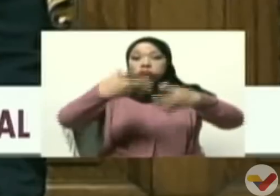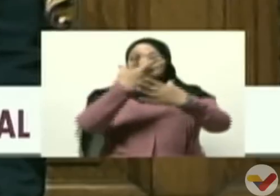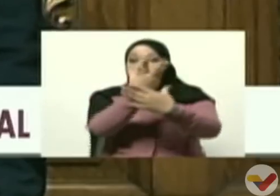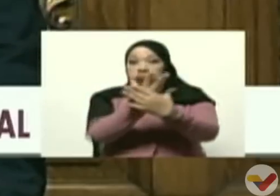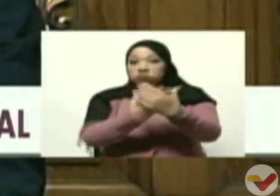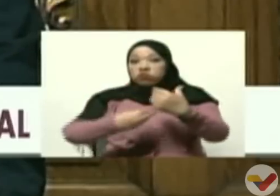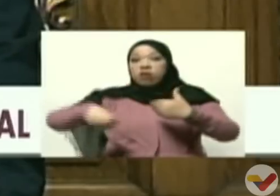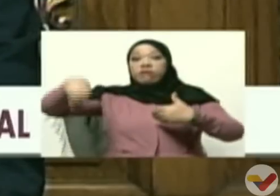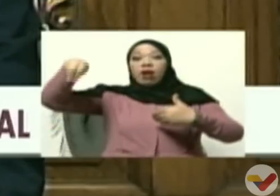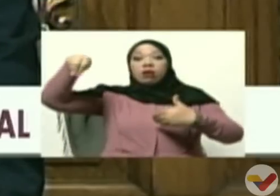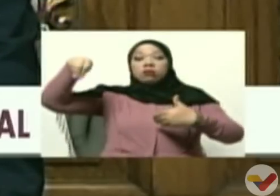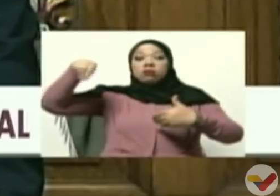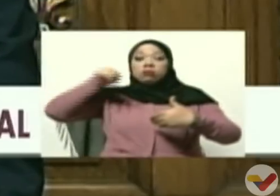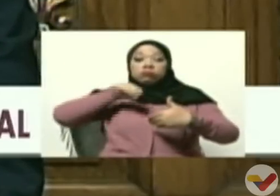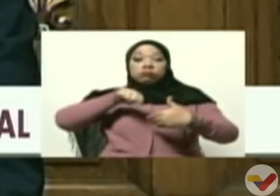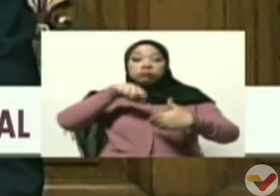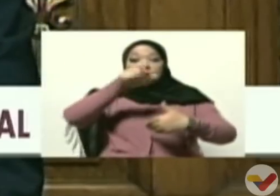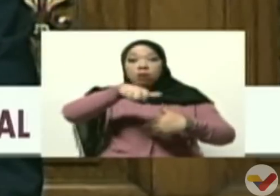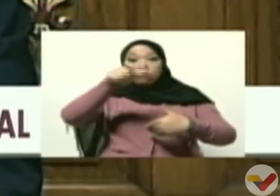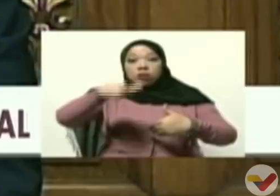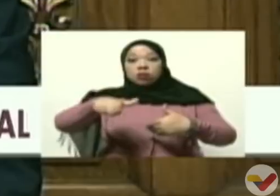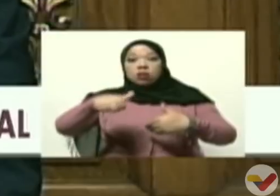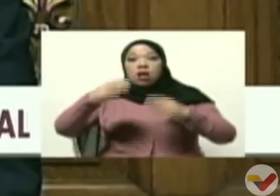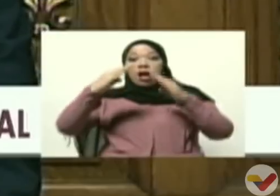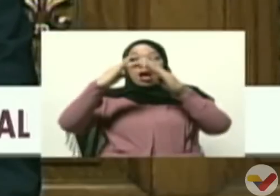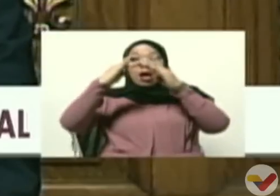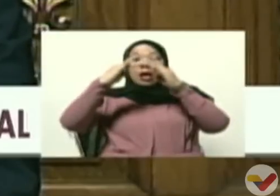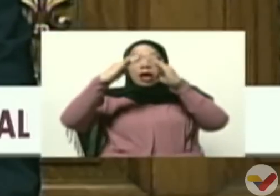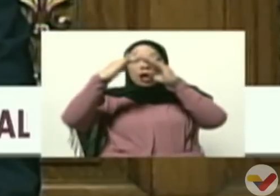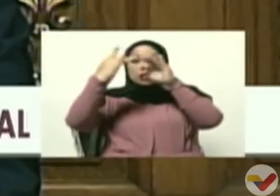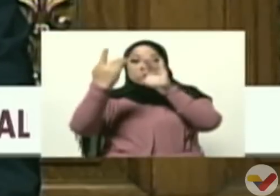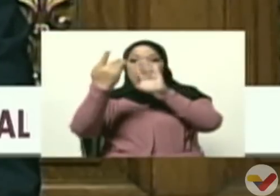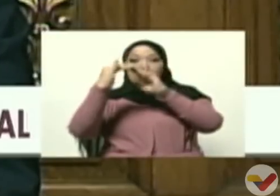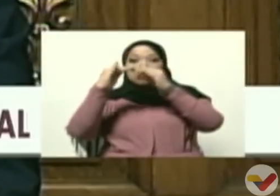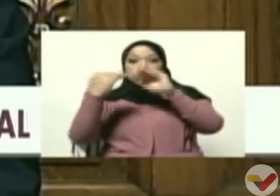en ese desalojo les tumbaron sus viviendas, sus cosechas,